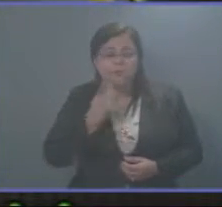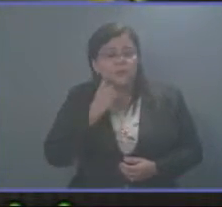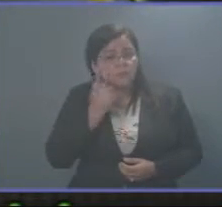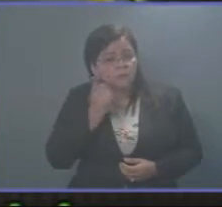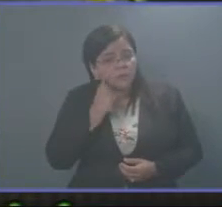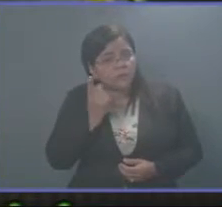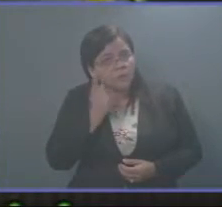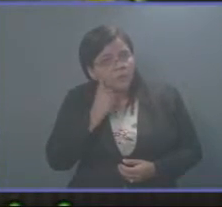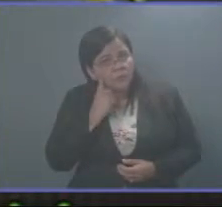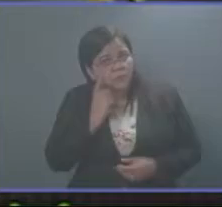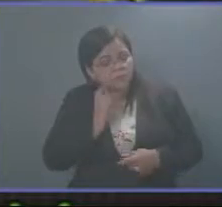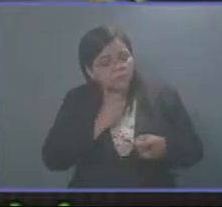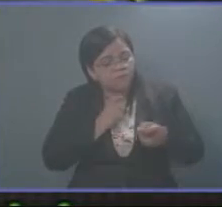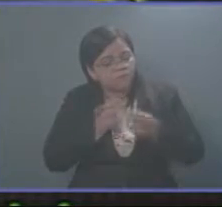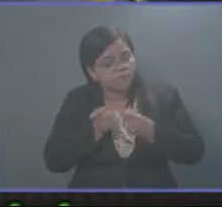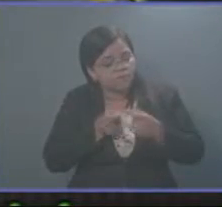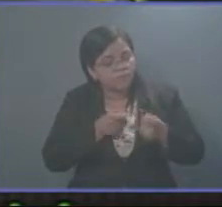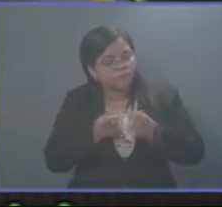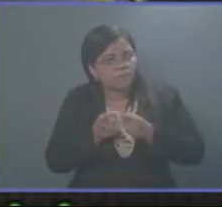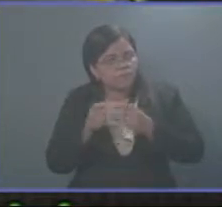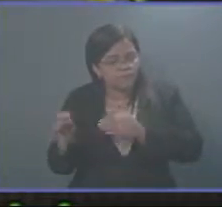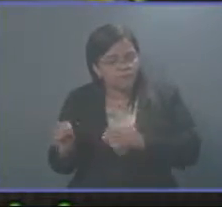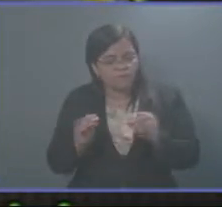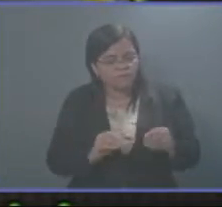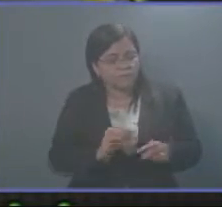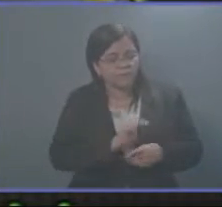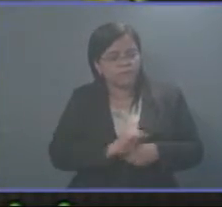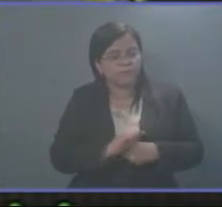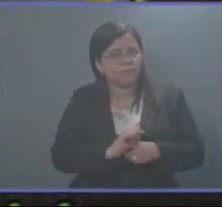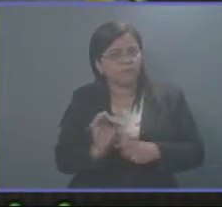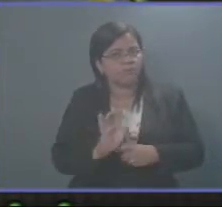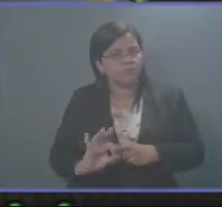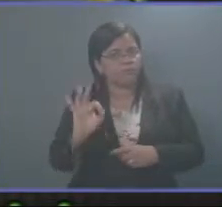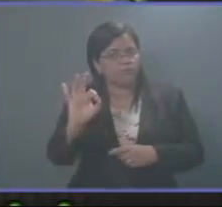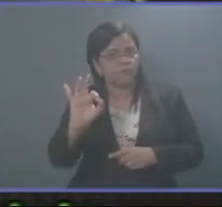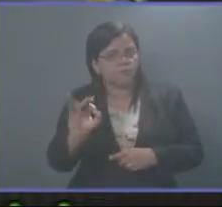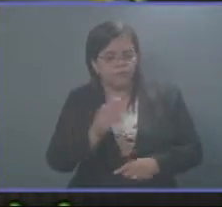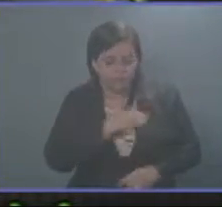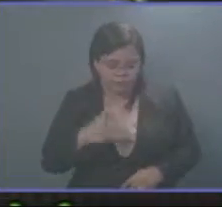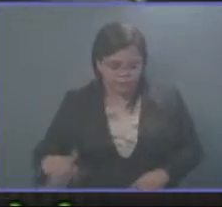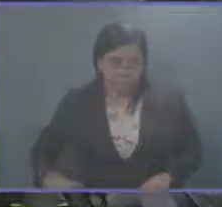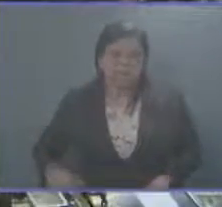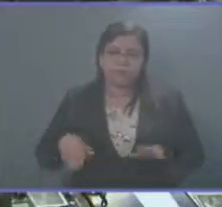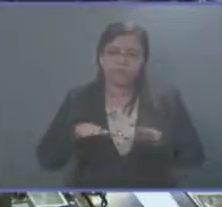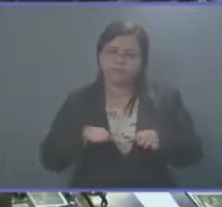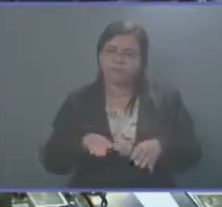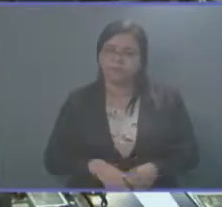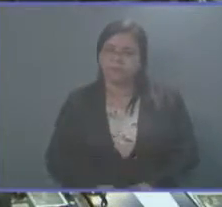su legal y eficiente inversión. Gracias, señor presidente.